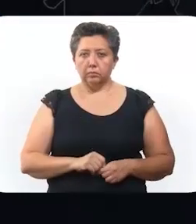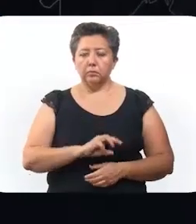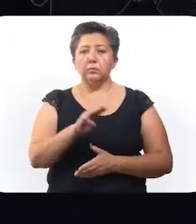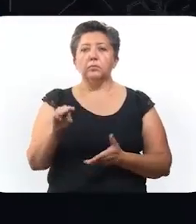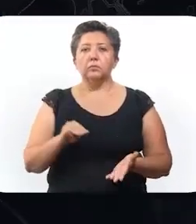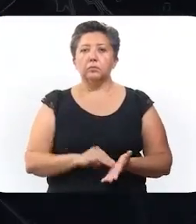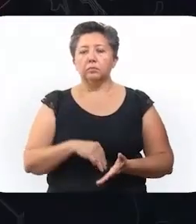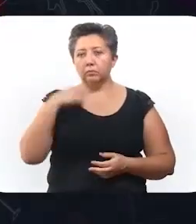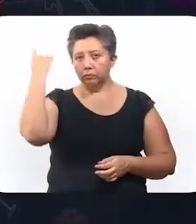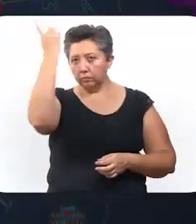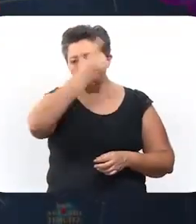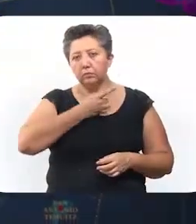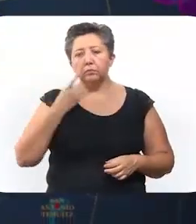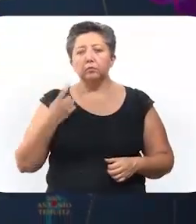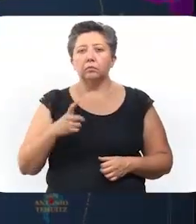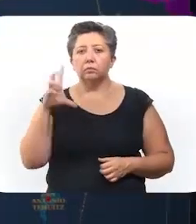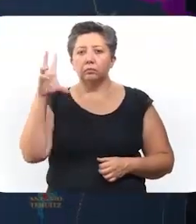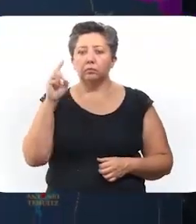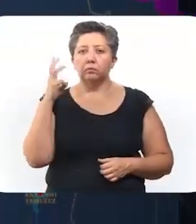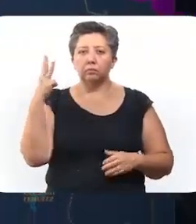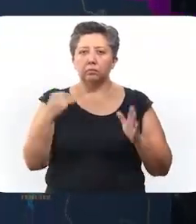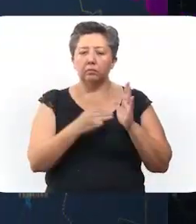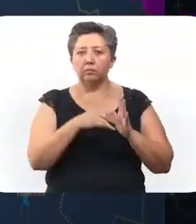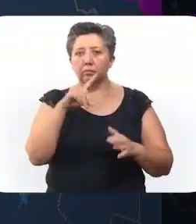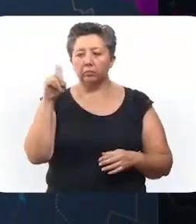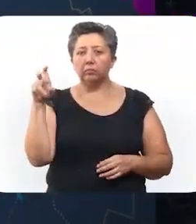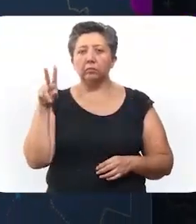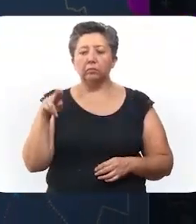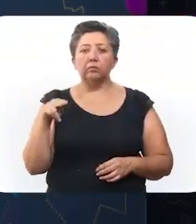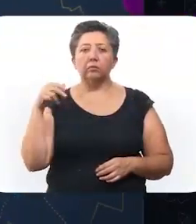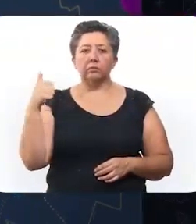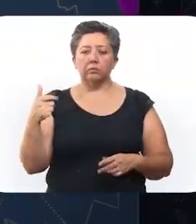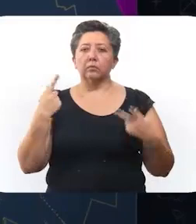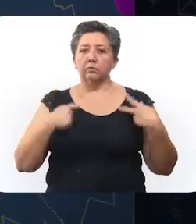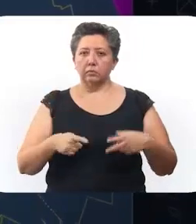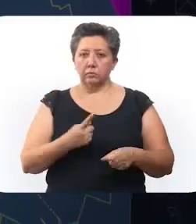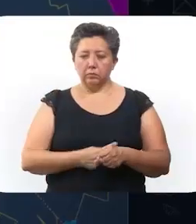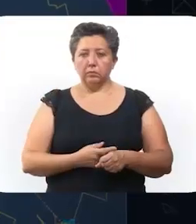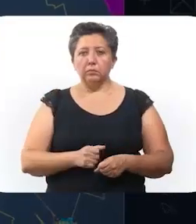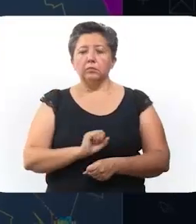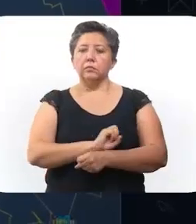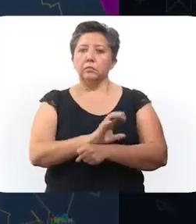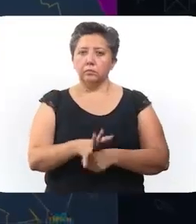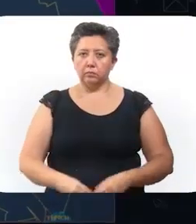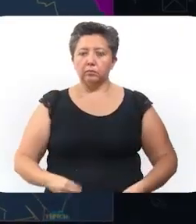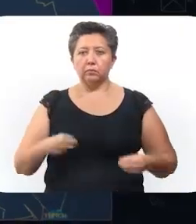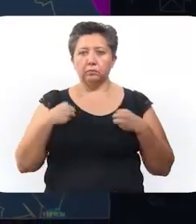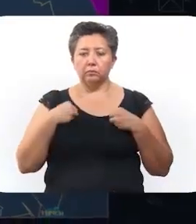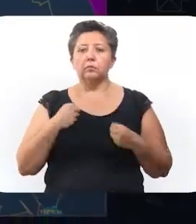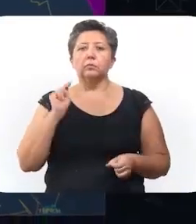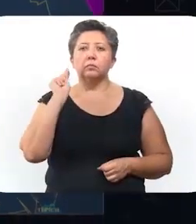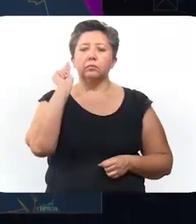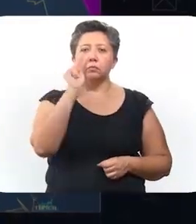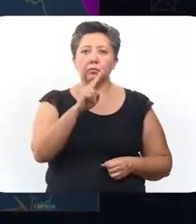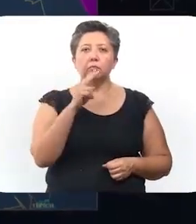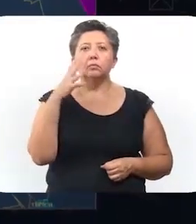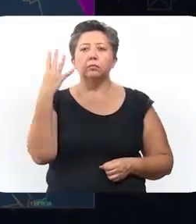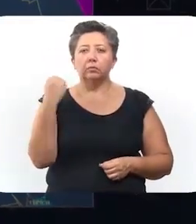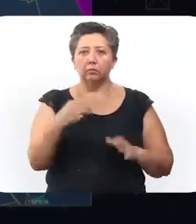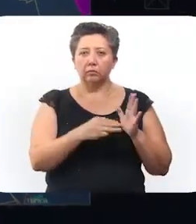en Mérida se han diagnosticado 33.186 personas contagiadas de coronavirus, que viven en la zona